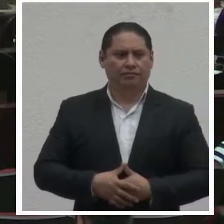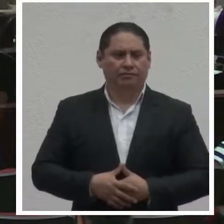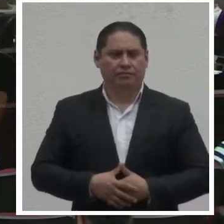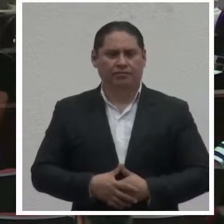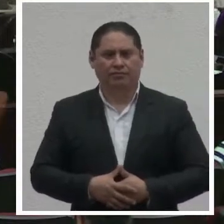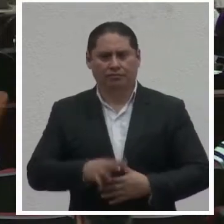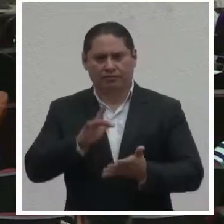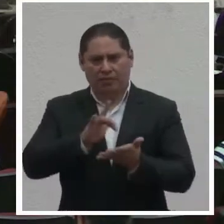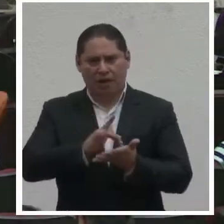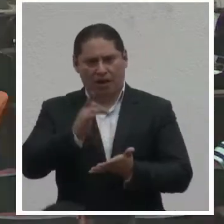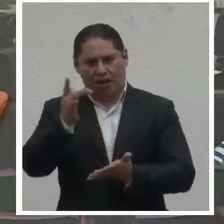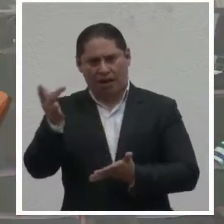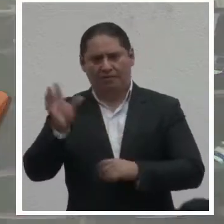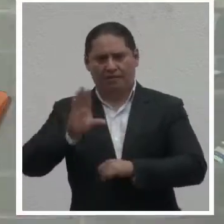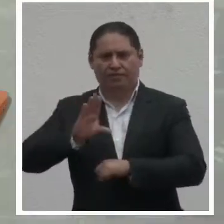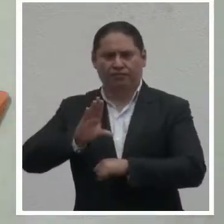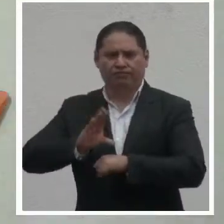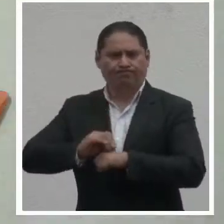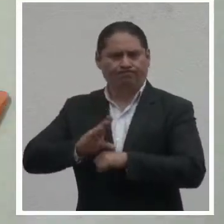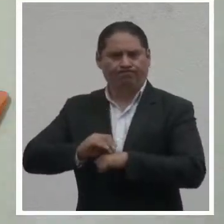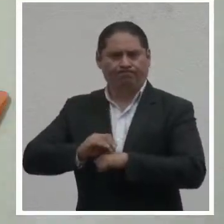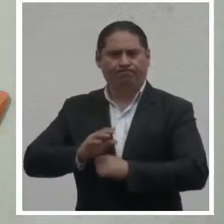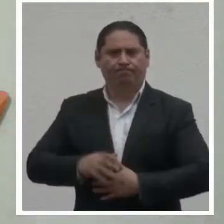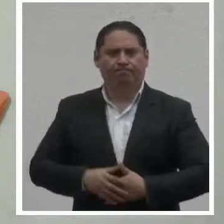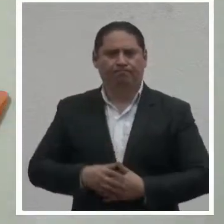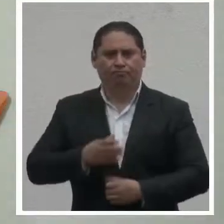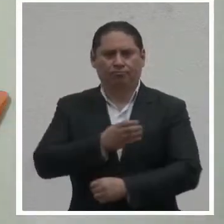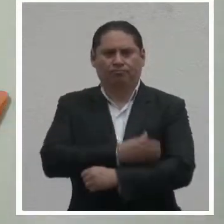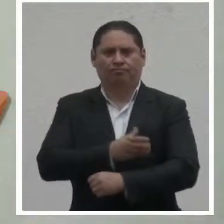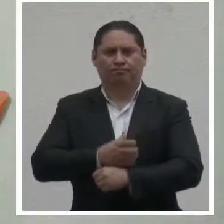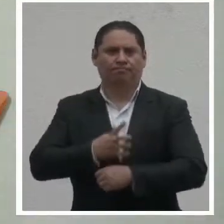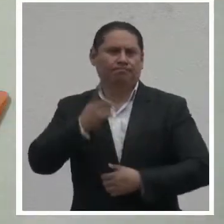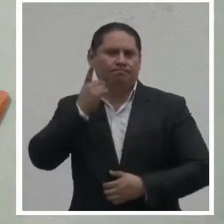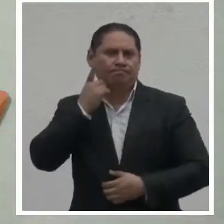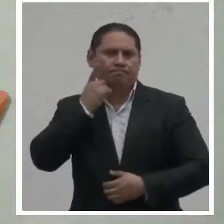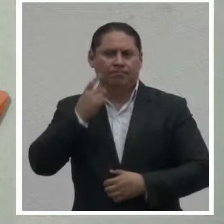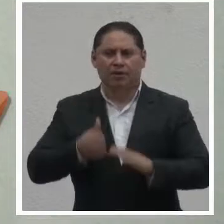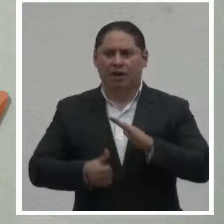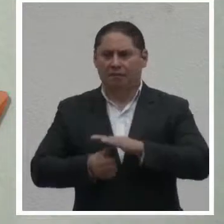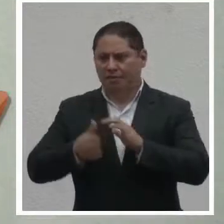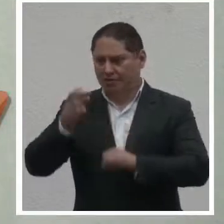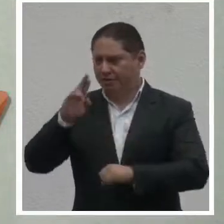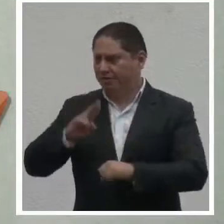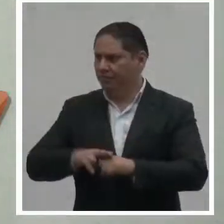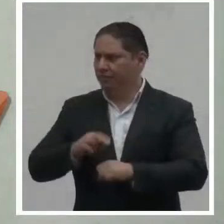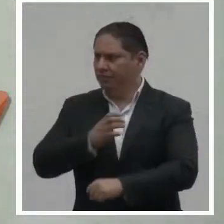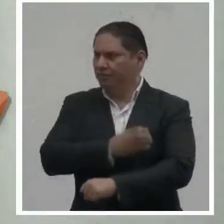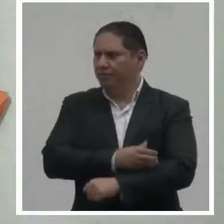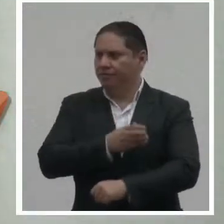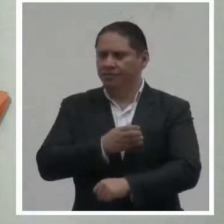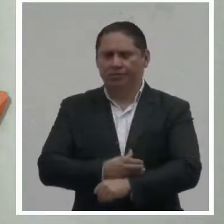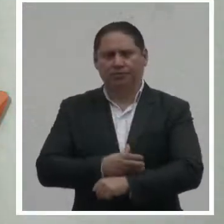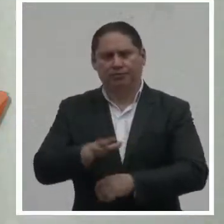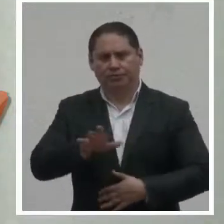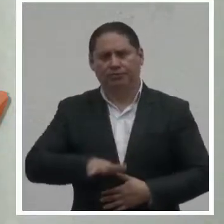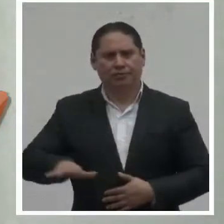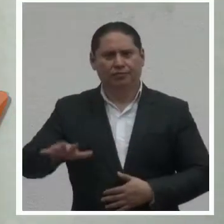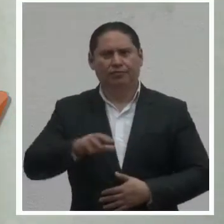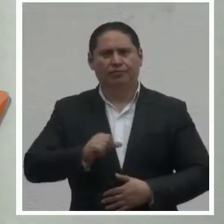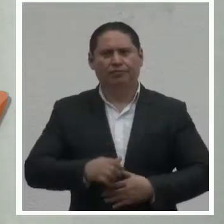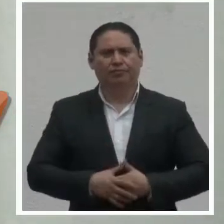Muchas gracias. Con el permiso de mis compañeras diputadas de la mesa directiva, compañeras y compañeros